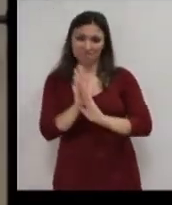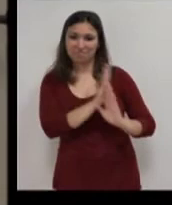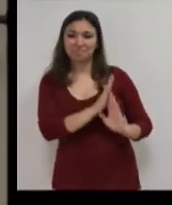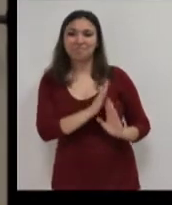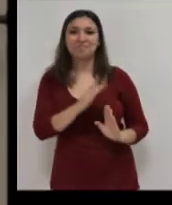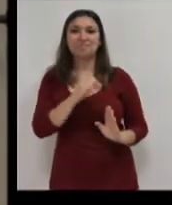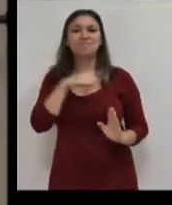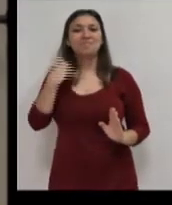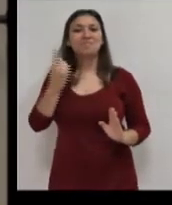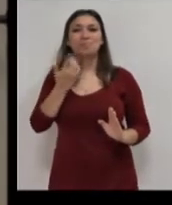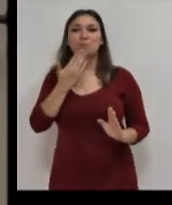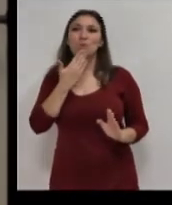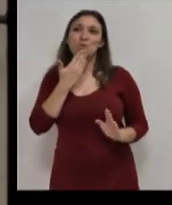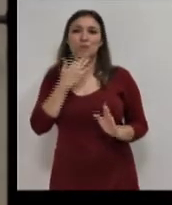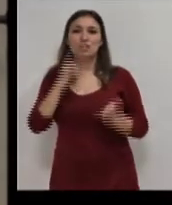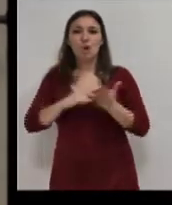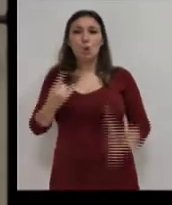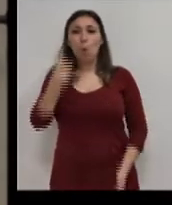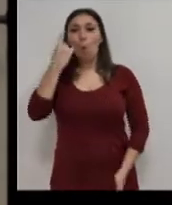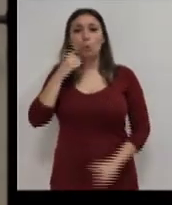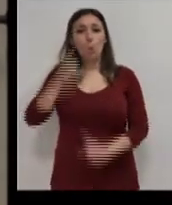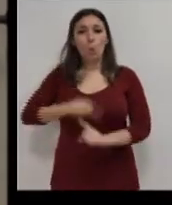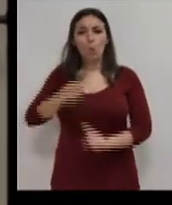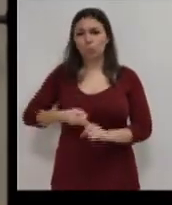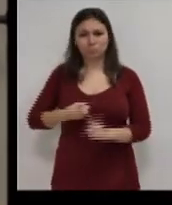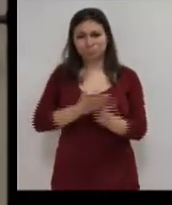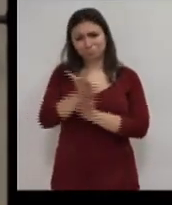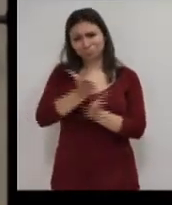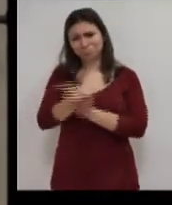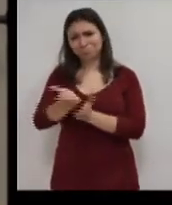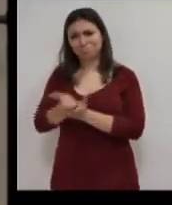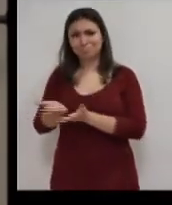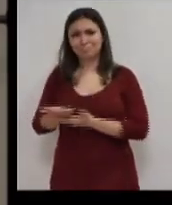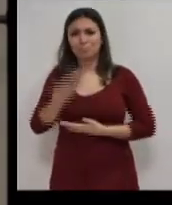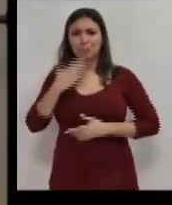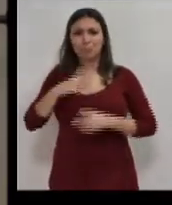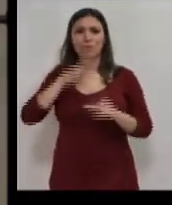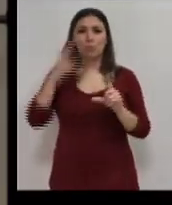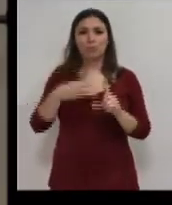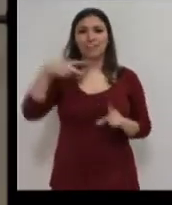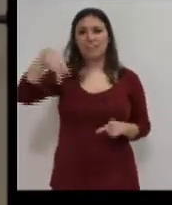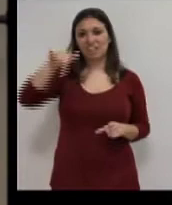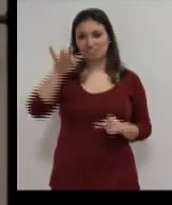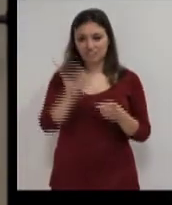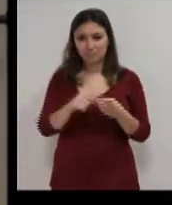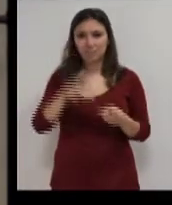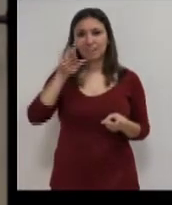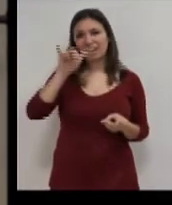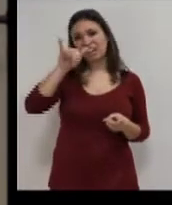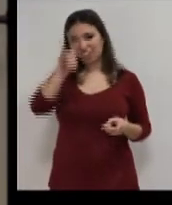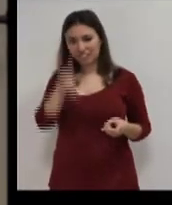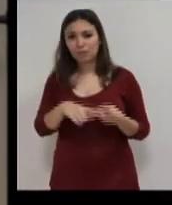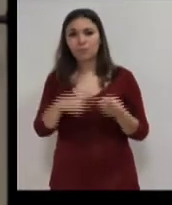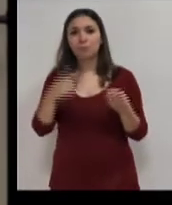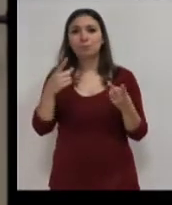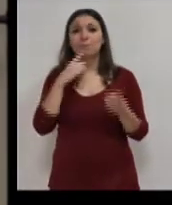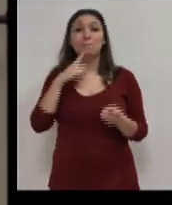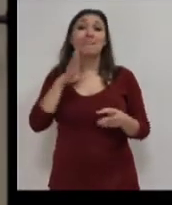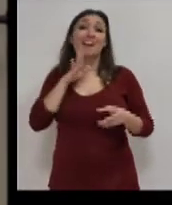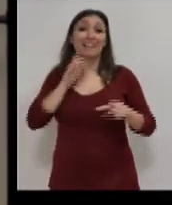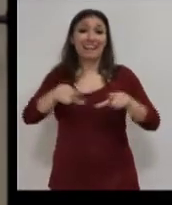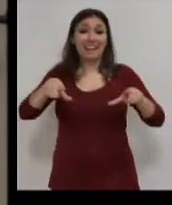Dentro de esto, bueno, por hacer un pequeño inciso, no nos centramos en una única tecnología. Podemos decir que utilizamos